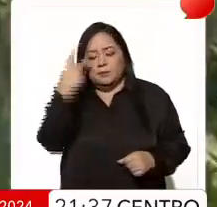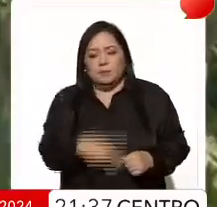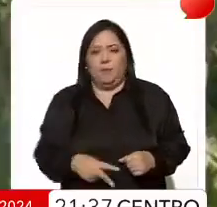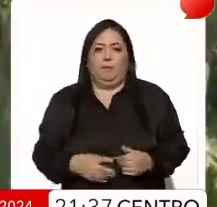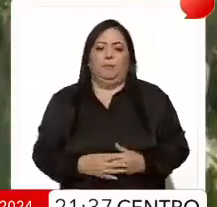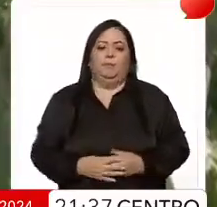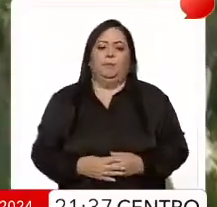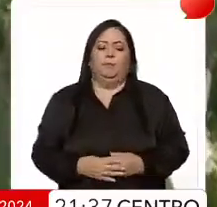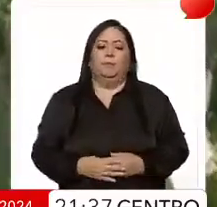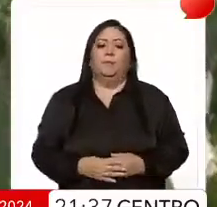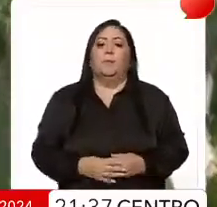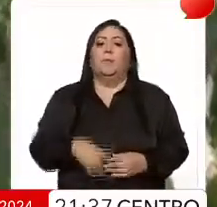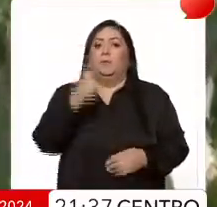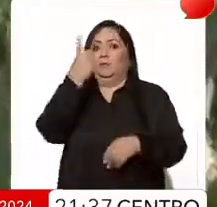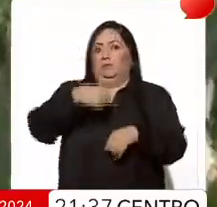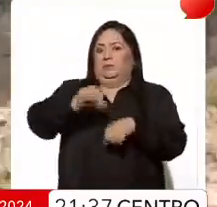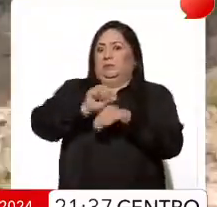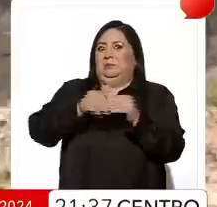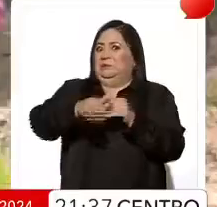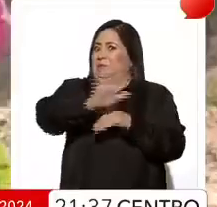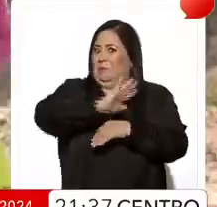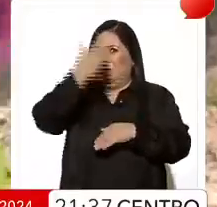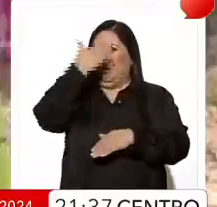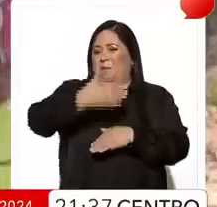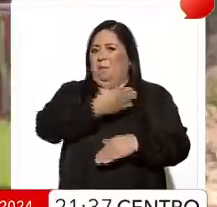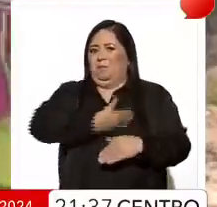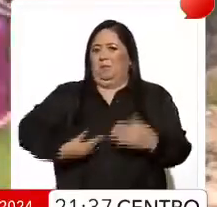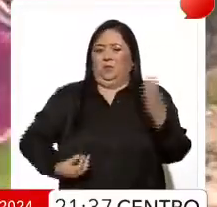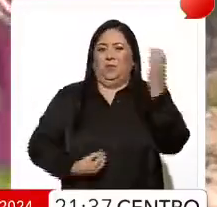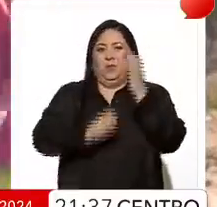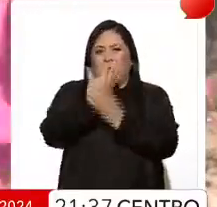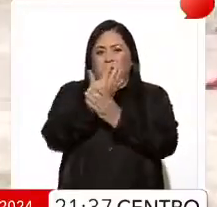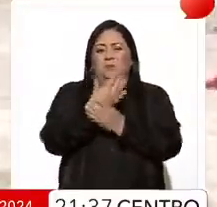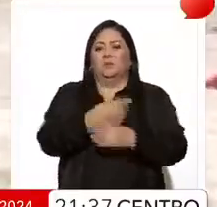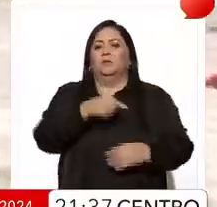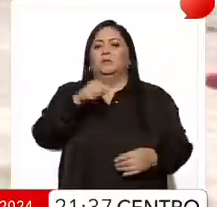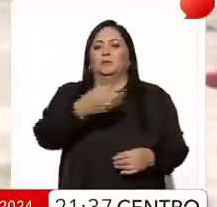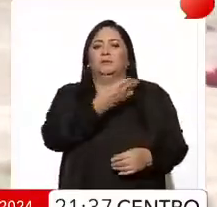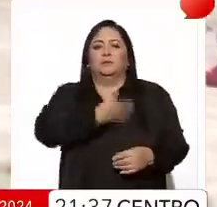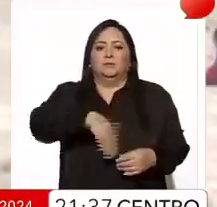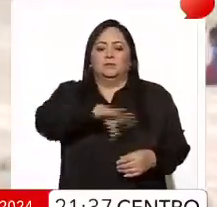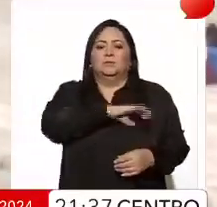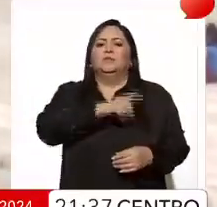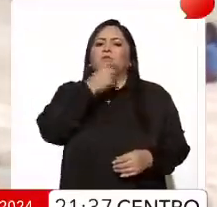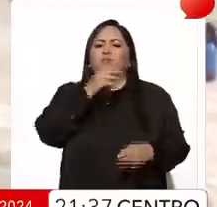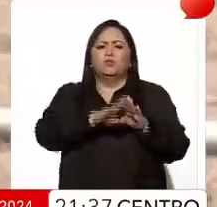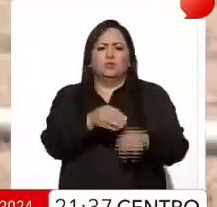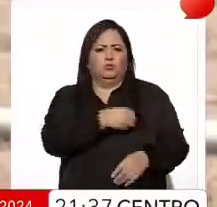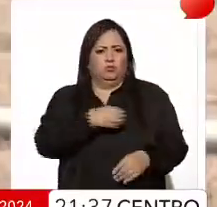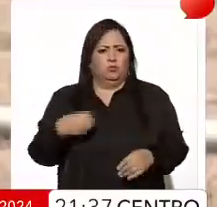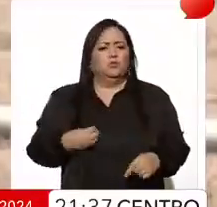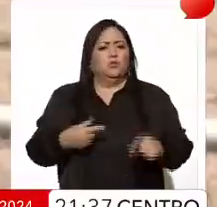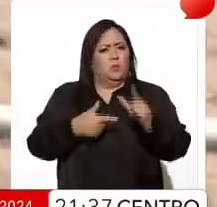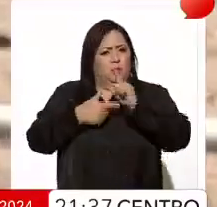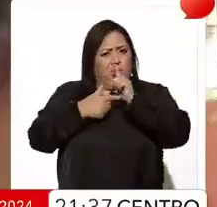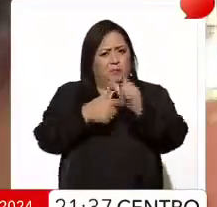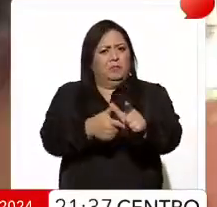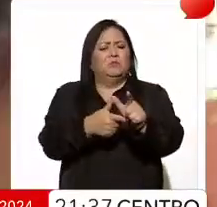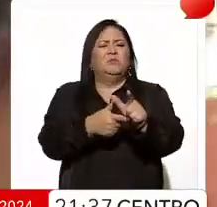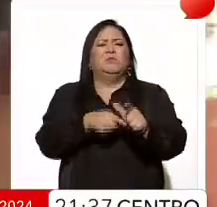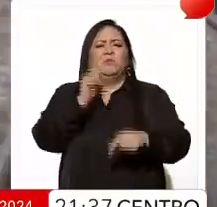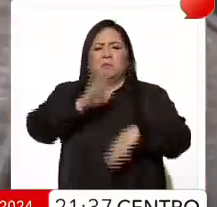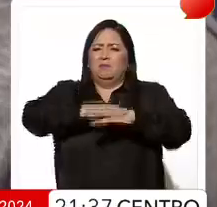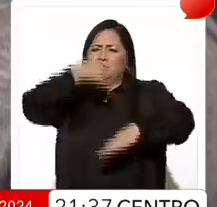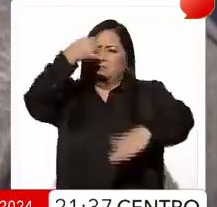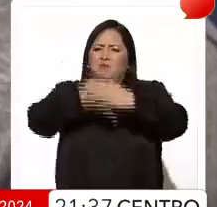México a unas semanas de tomar protesta como presidenta constitucional de México Claudia shimon reafirmó su compromiso por continuar